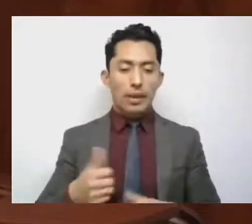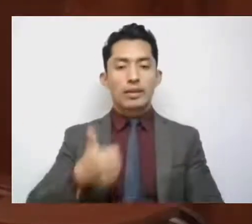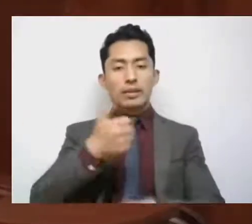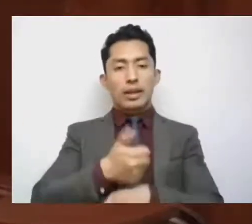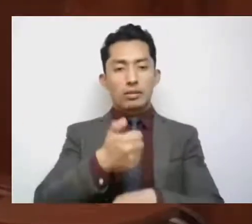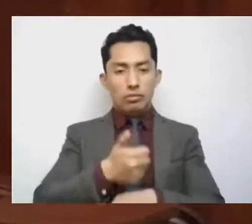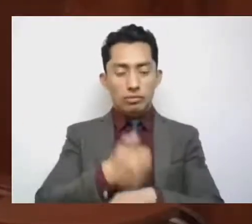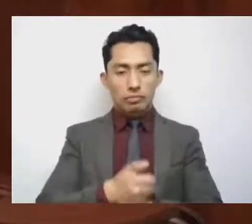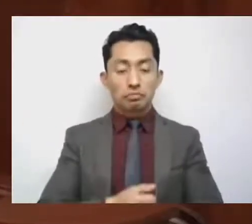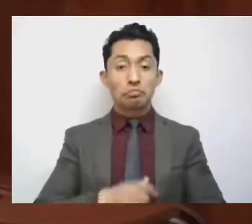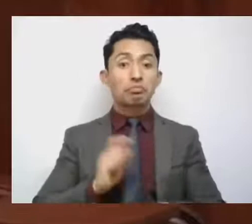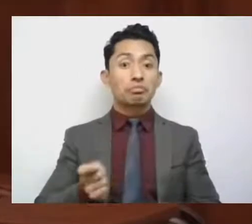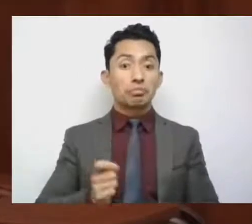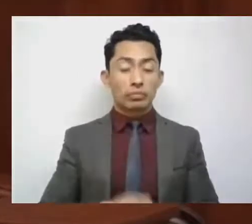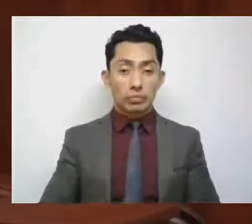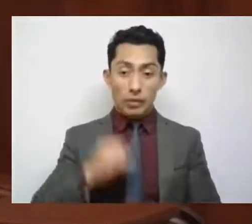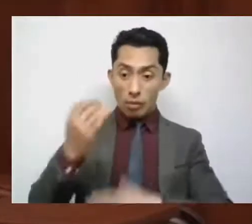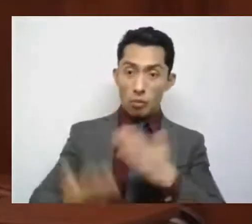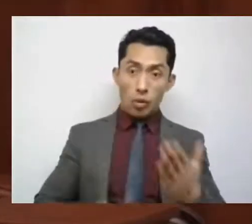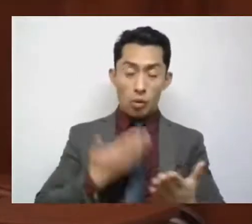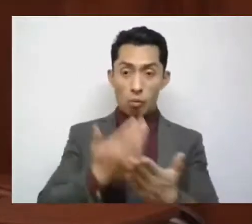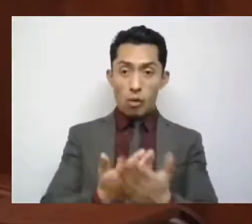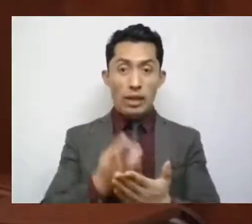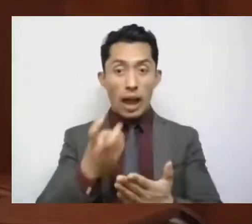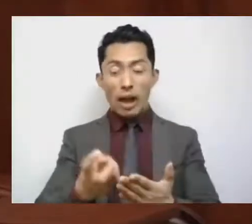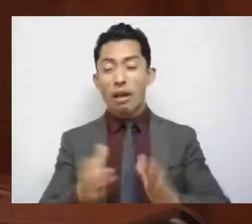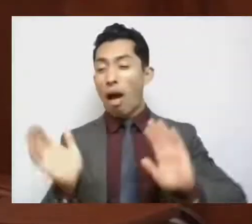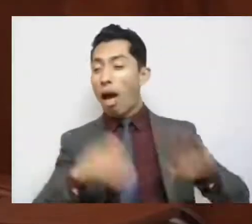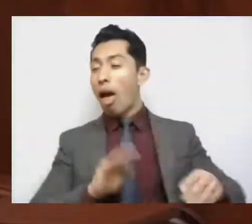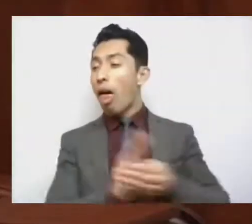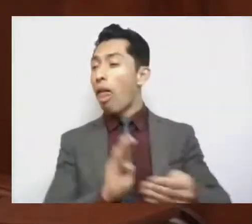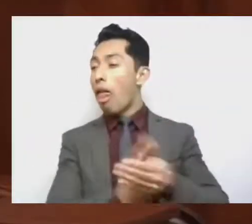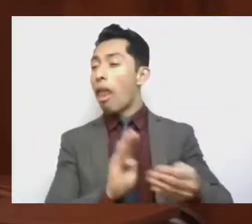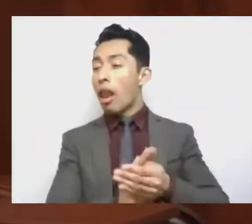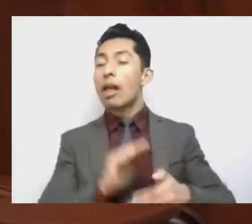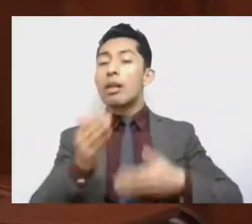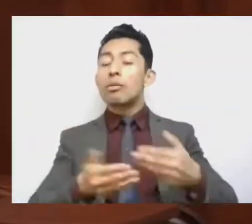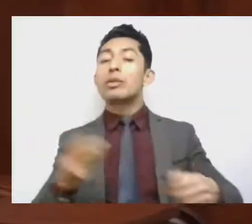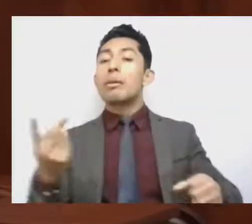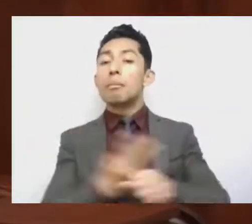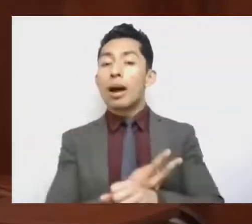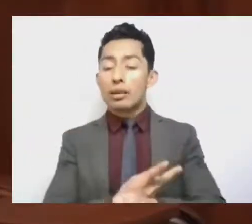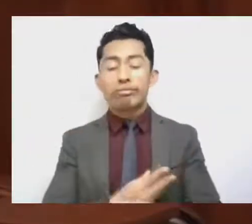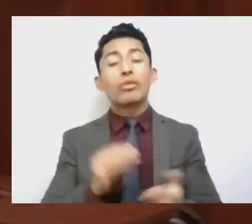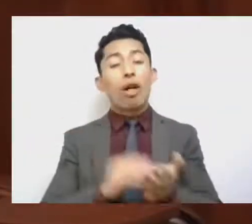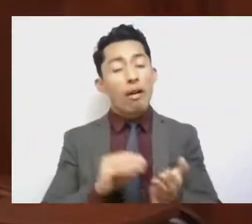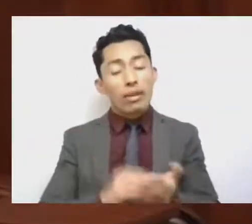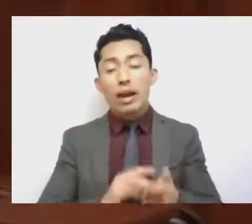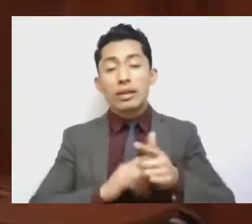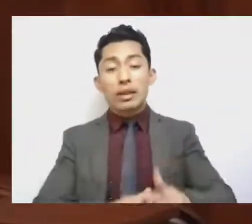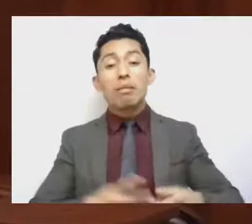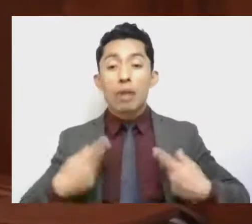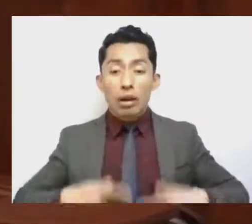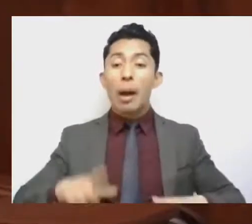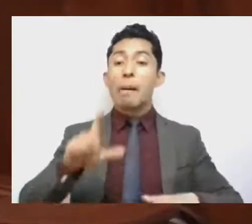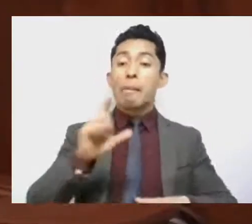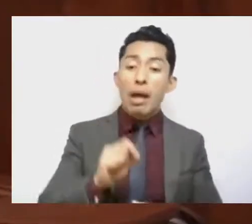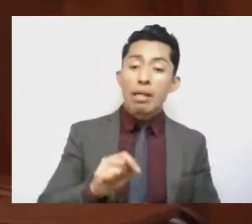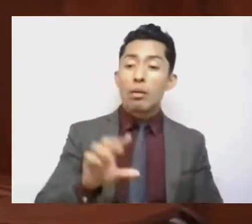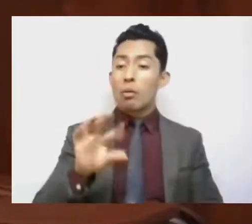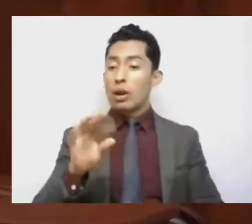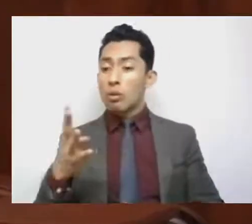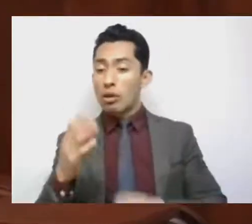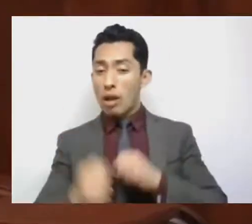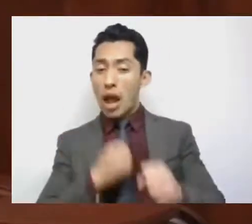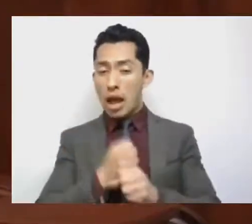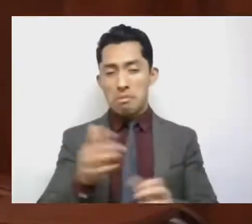no atender de manera integral esta situación continuará presentándose en el hecho de que personas de entre 20 y 44 años de